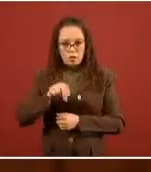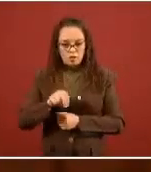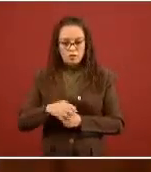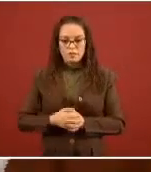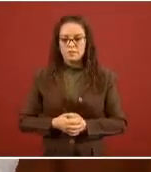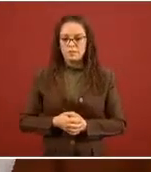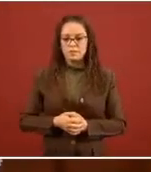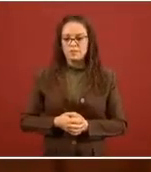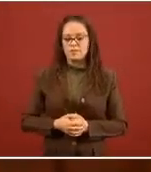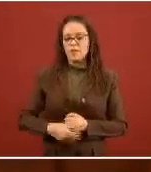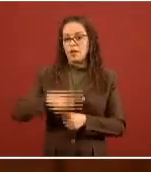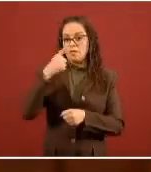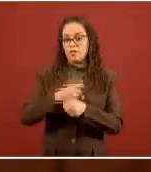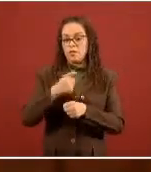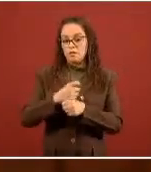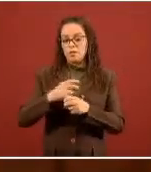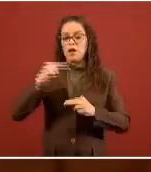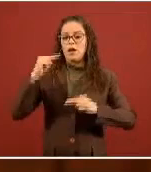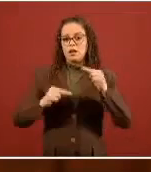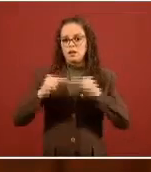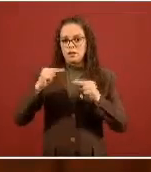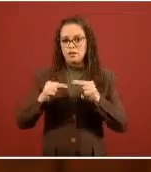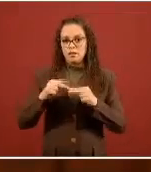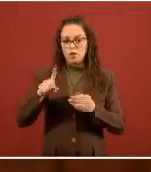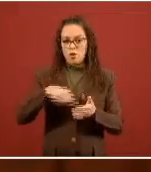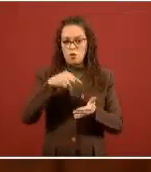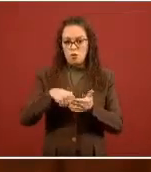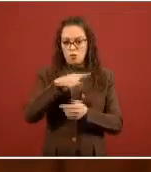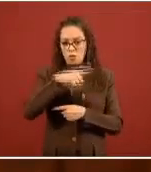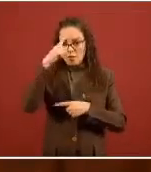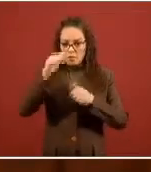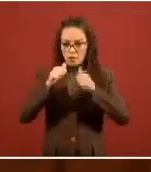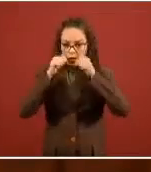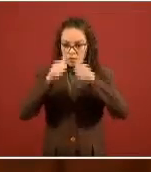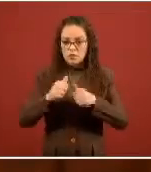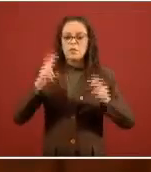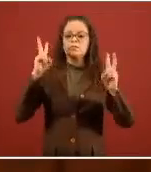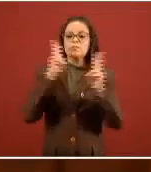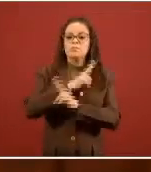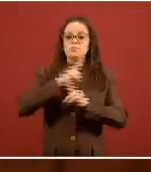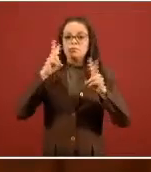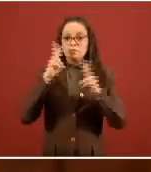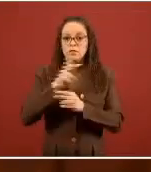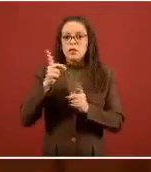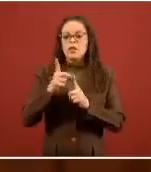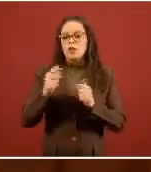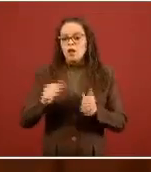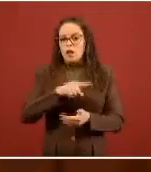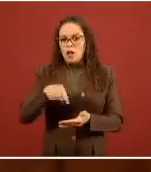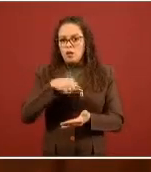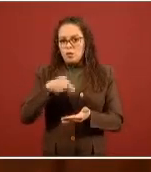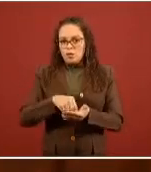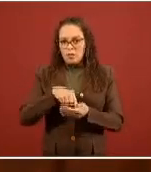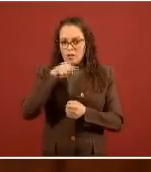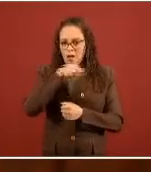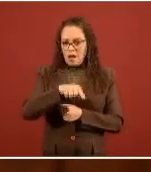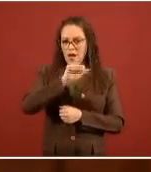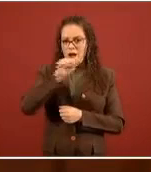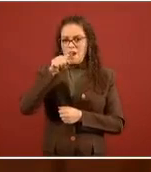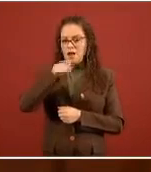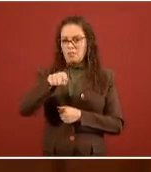también el primer nivel a los módulos de atención respiratoria instalados específicamente para la contingencia, lo